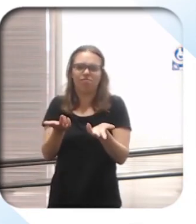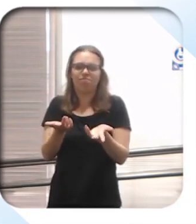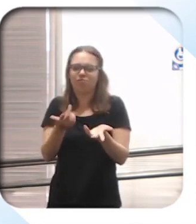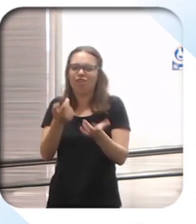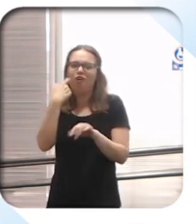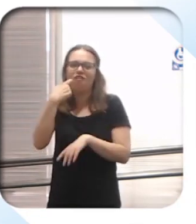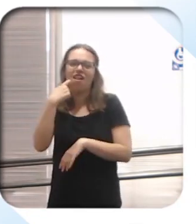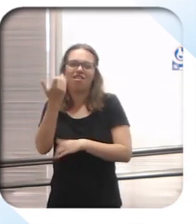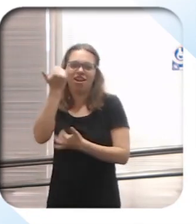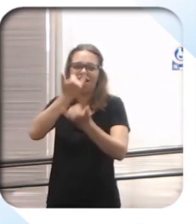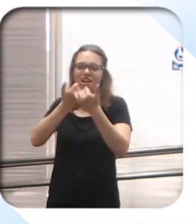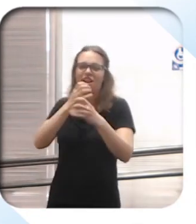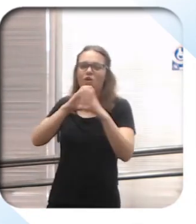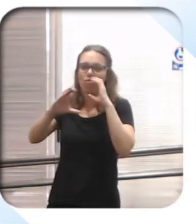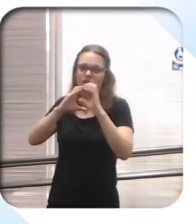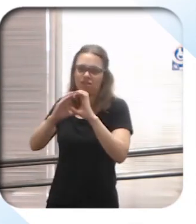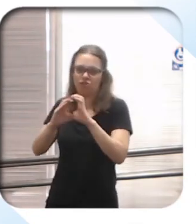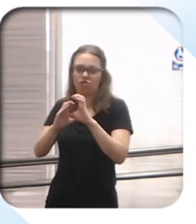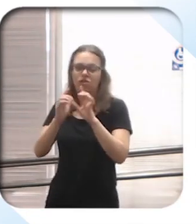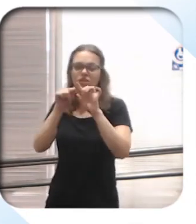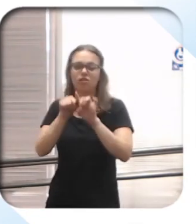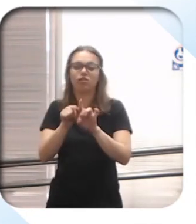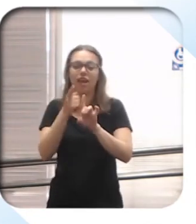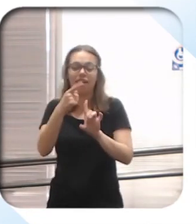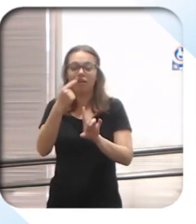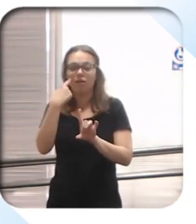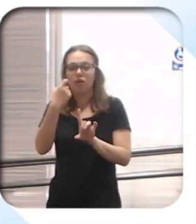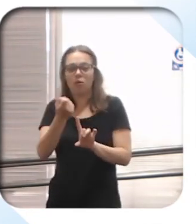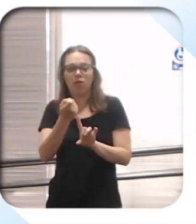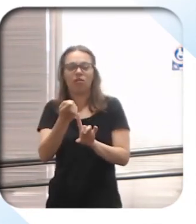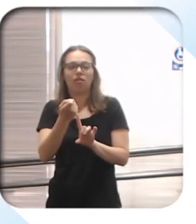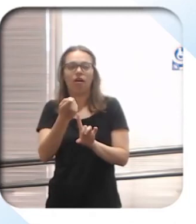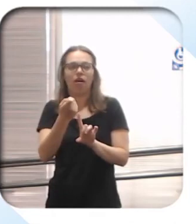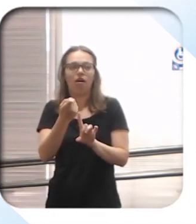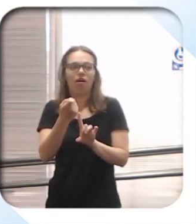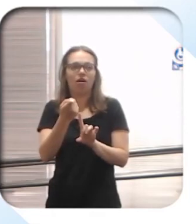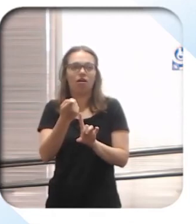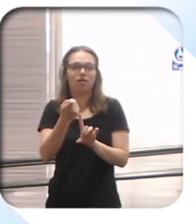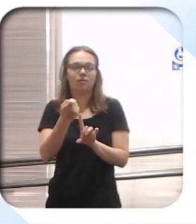Y entonces se ven un montón de cosas